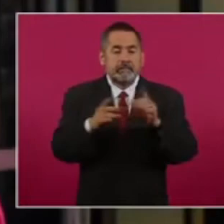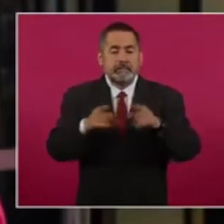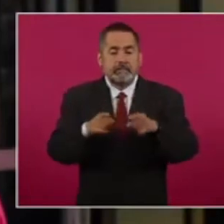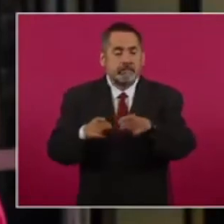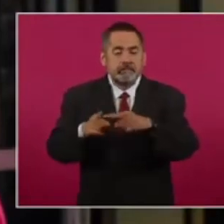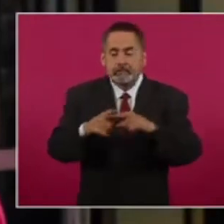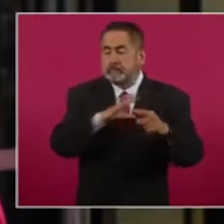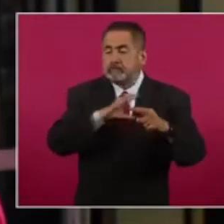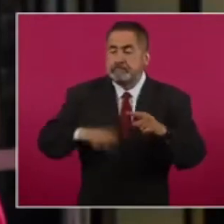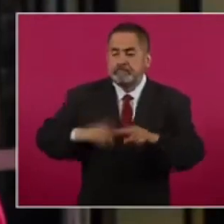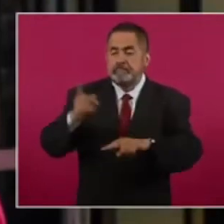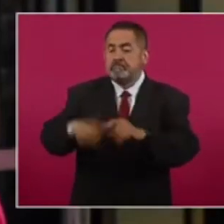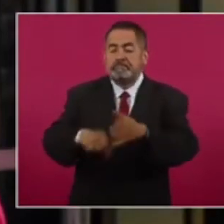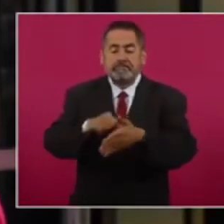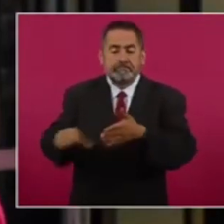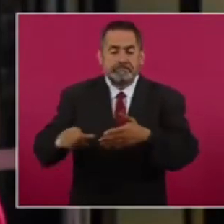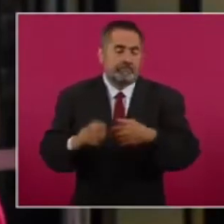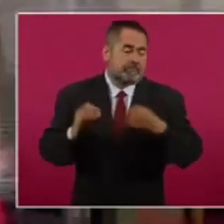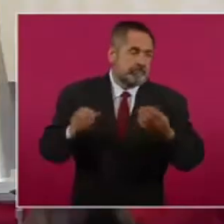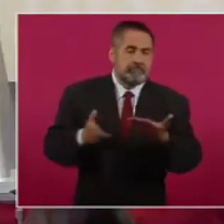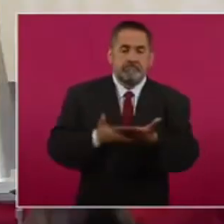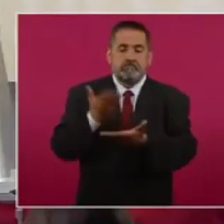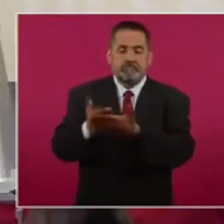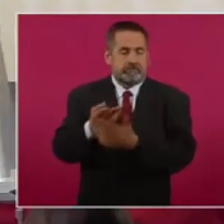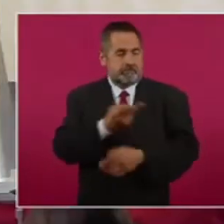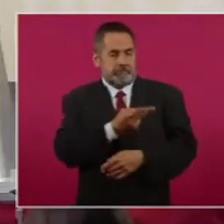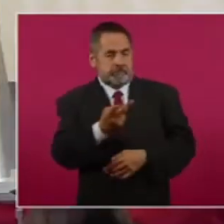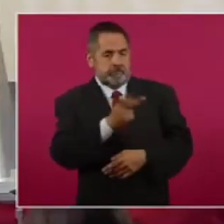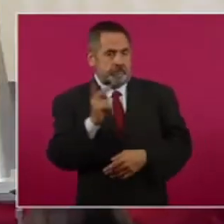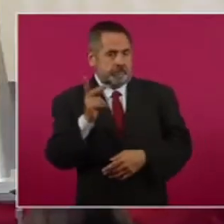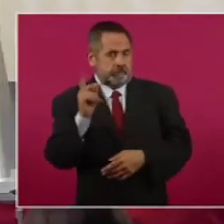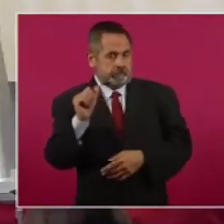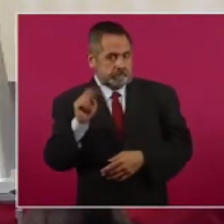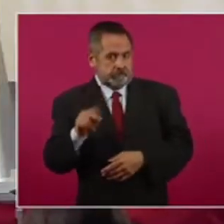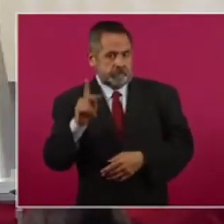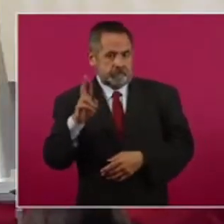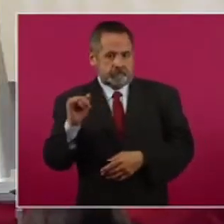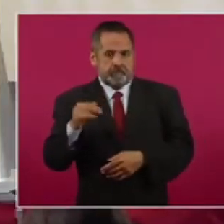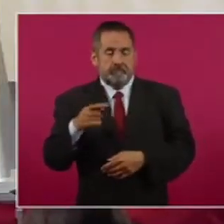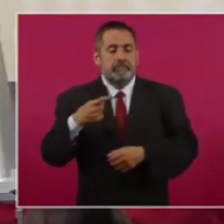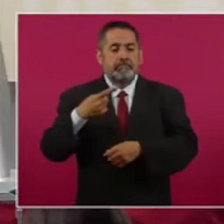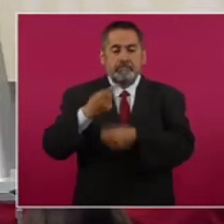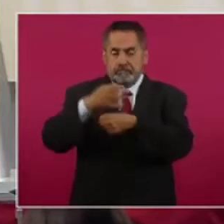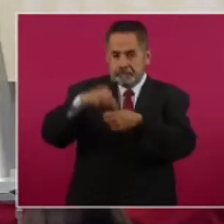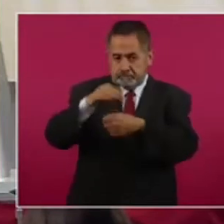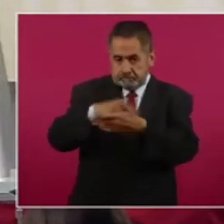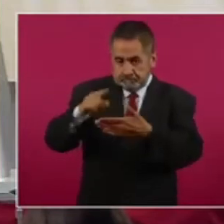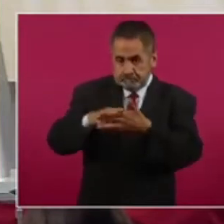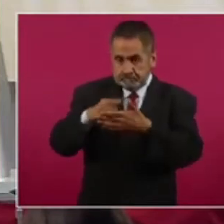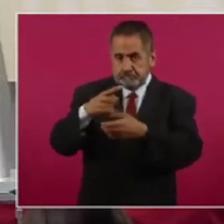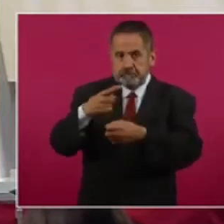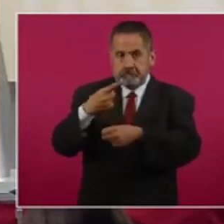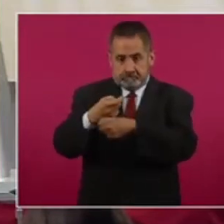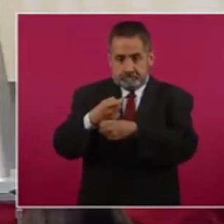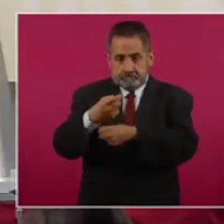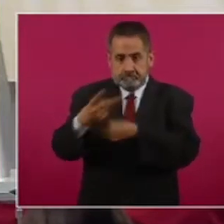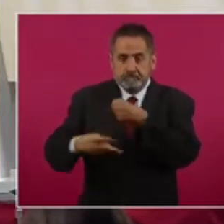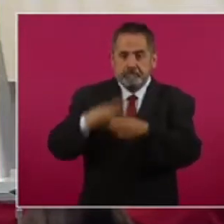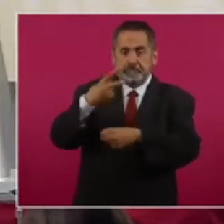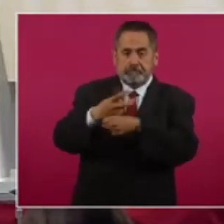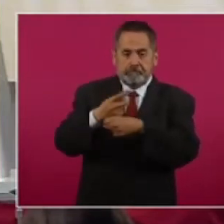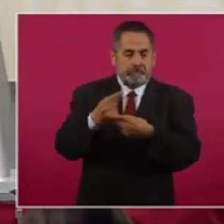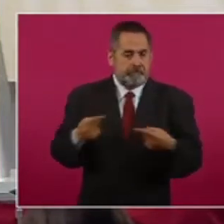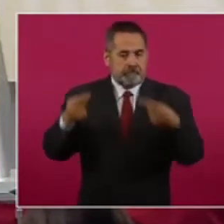candidaturas, o por ejemplo, la propuesta de ambos partidos de aplicar la segunda vuelta en las elecciones presidenciales y así cerrarle el